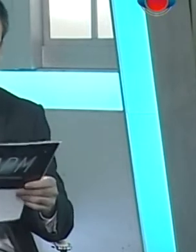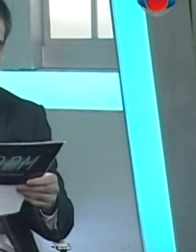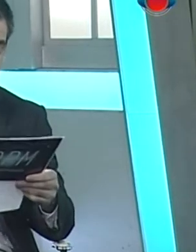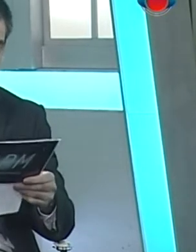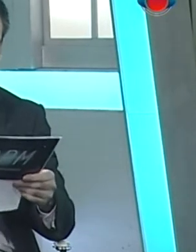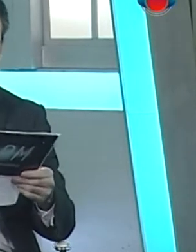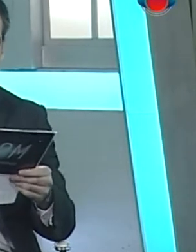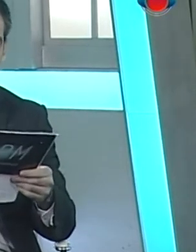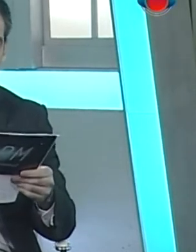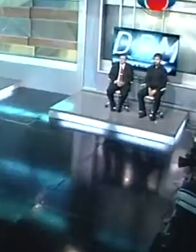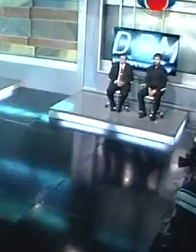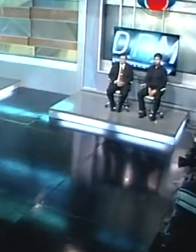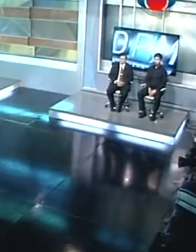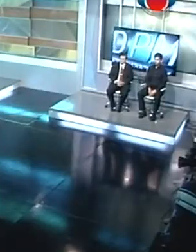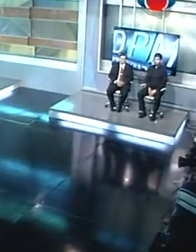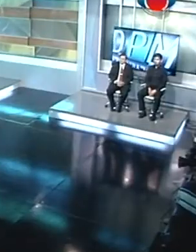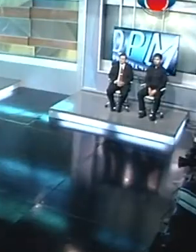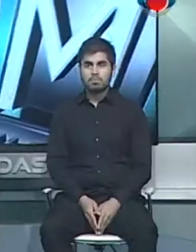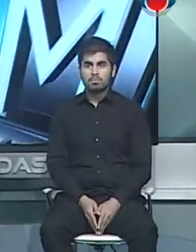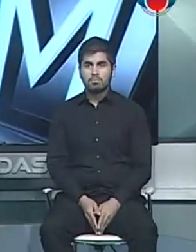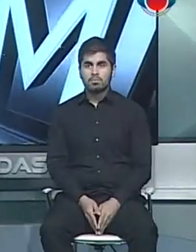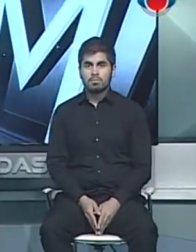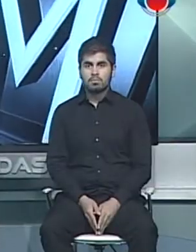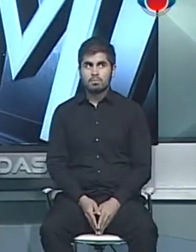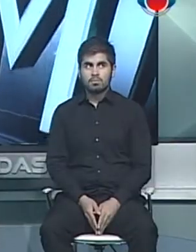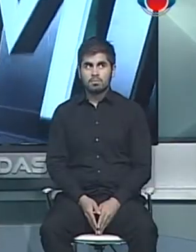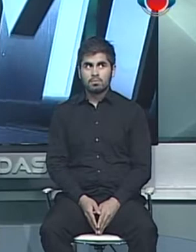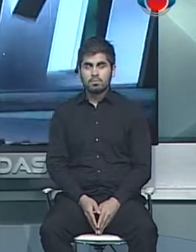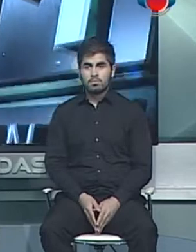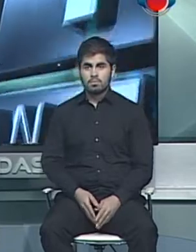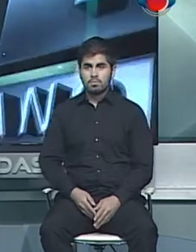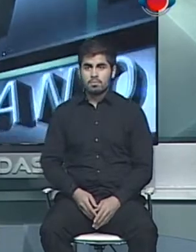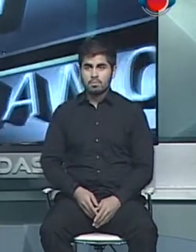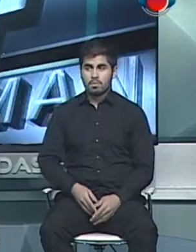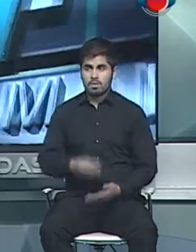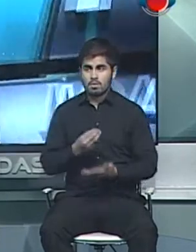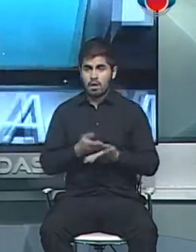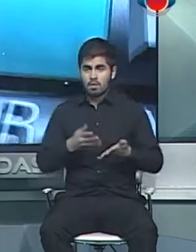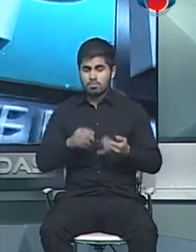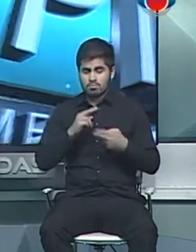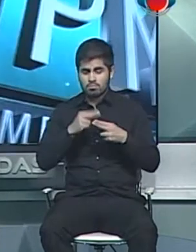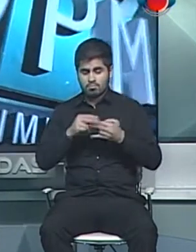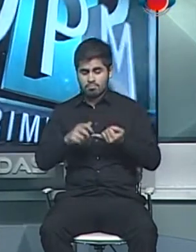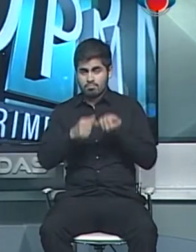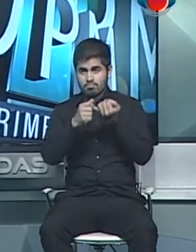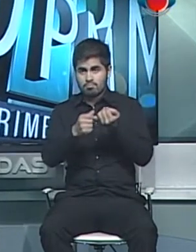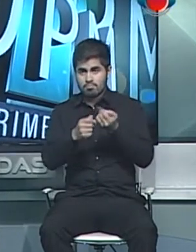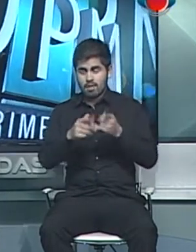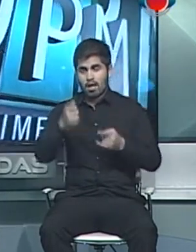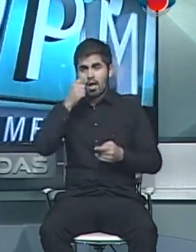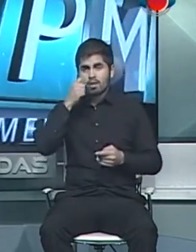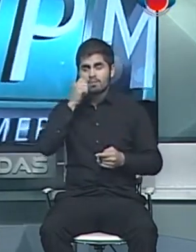Francisco a Paraguay. Estamos con Cesár Martinez, coordinador de la Sub Comisión de Discapacidad de la visita del Papa, y Ariel